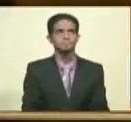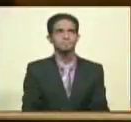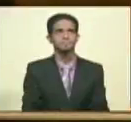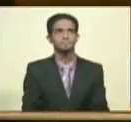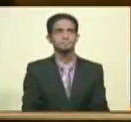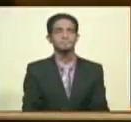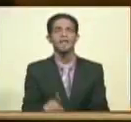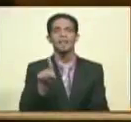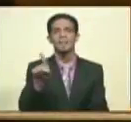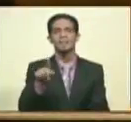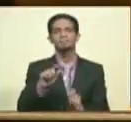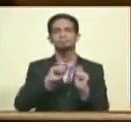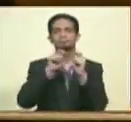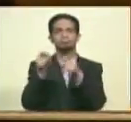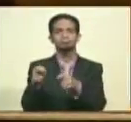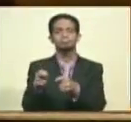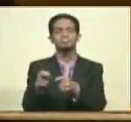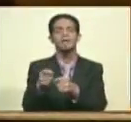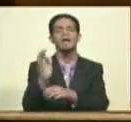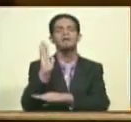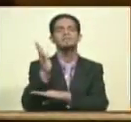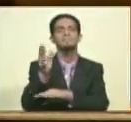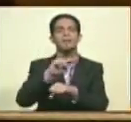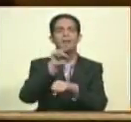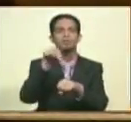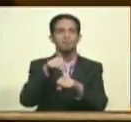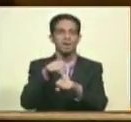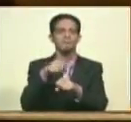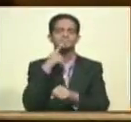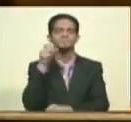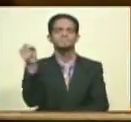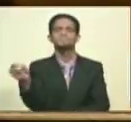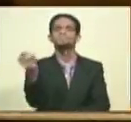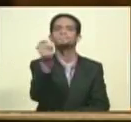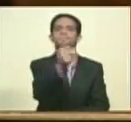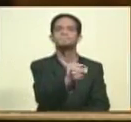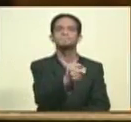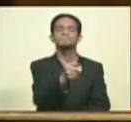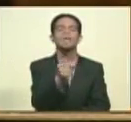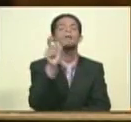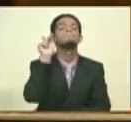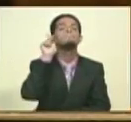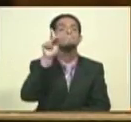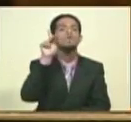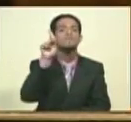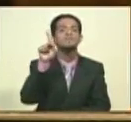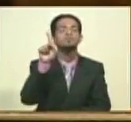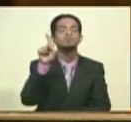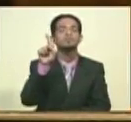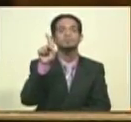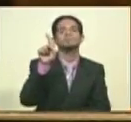Como vocero de la Asamblea Nacional Constituyente, vamos a darle la palabra al profesor Adán Chávez Frías.